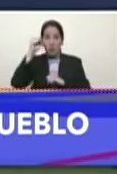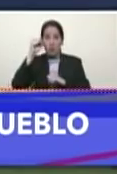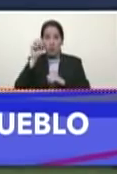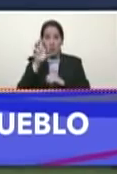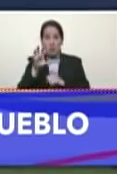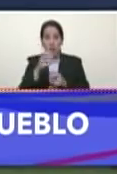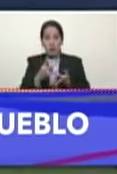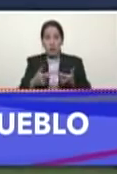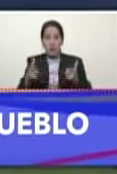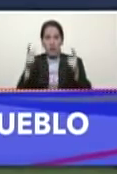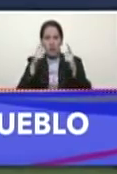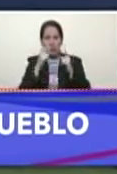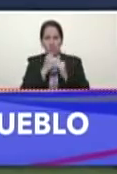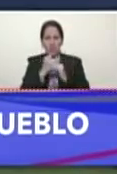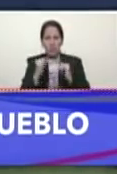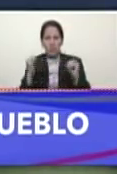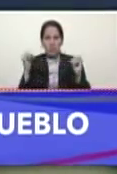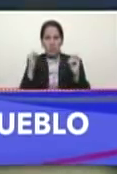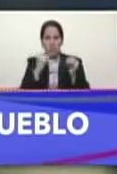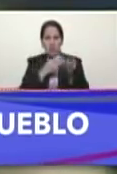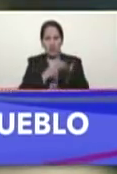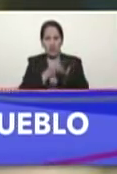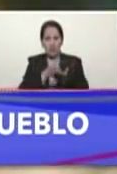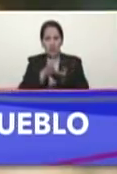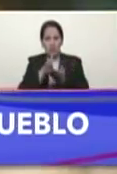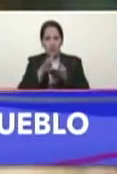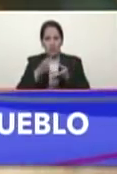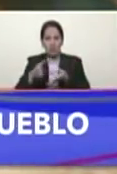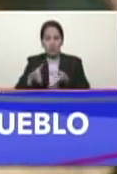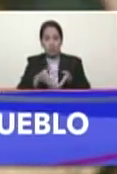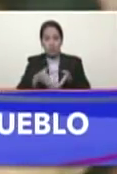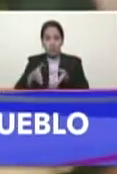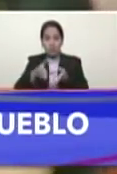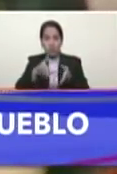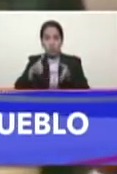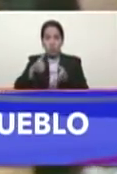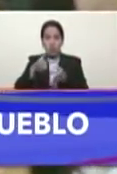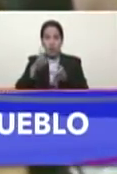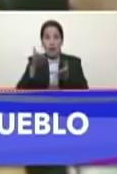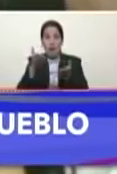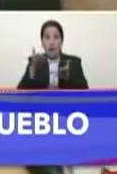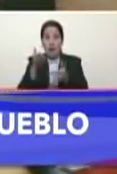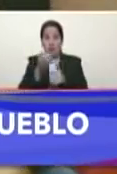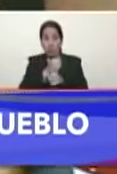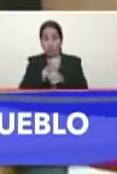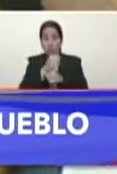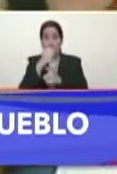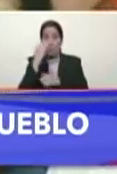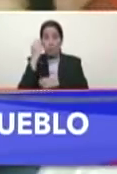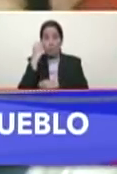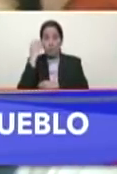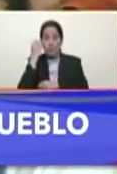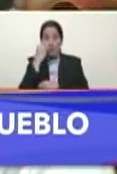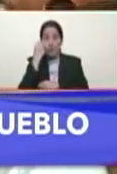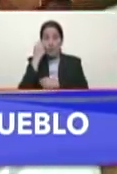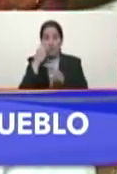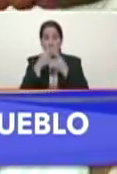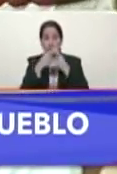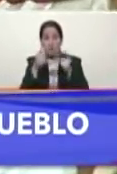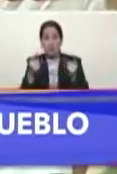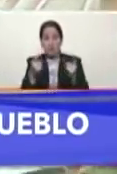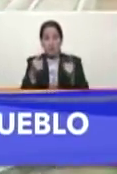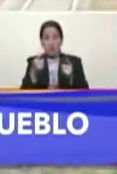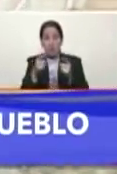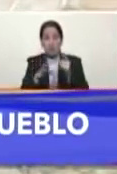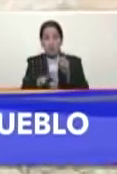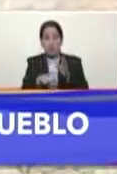más independiente, con camino propio, que piensa con cabeza propia, que camina con pies propios